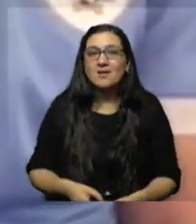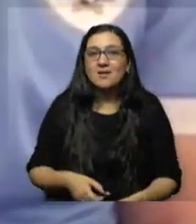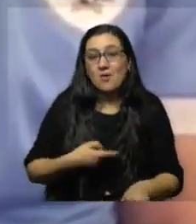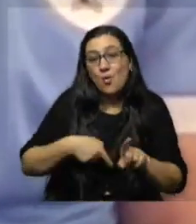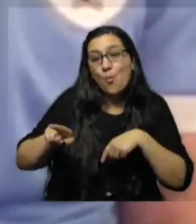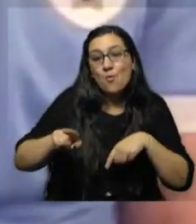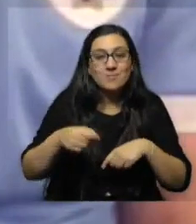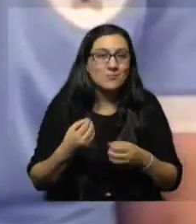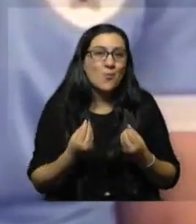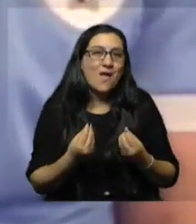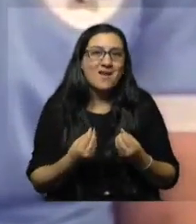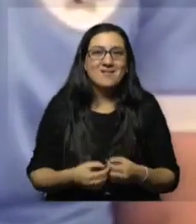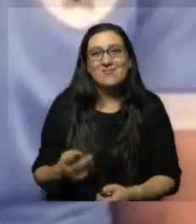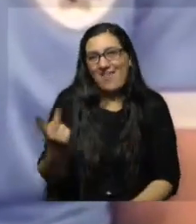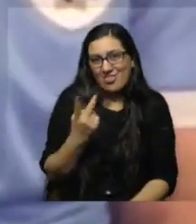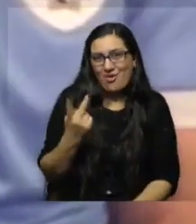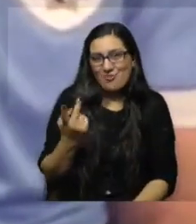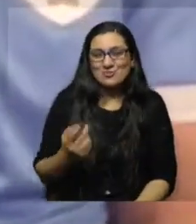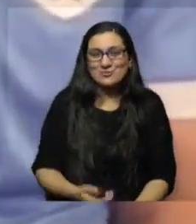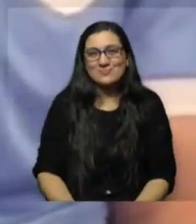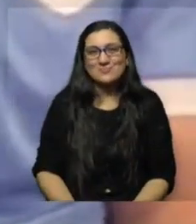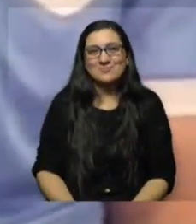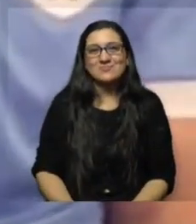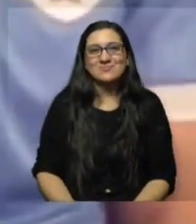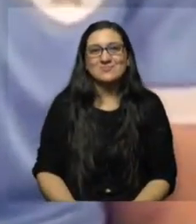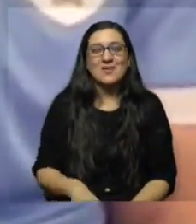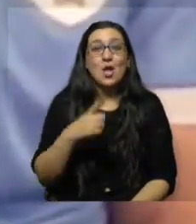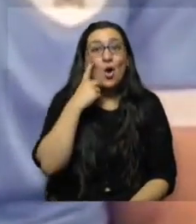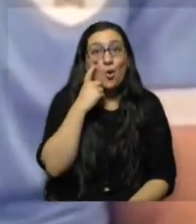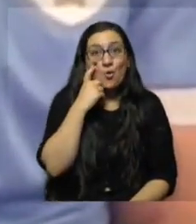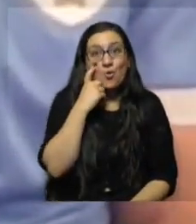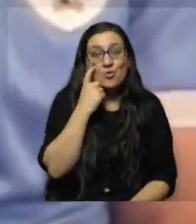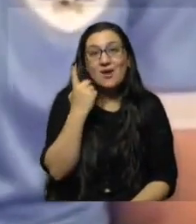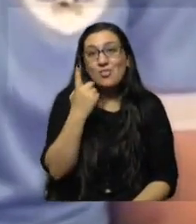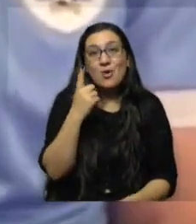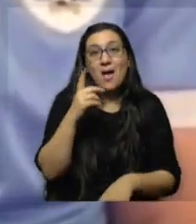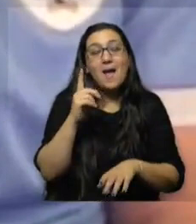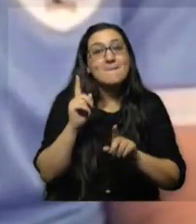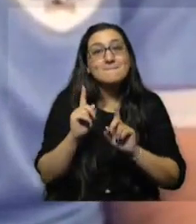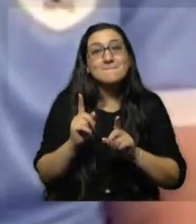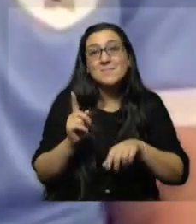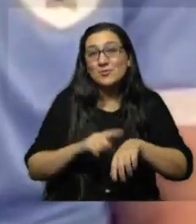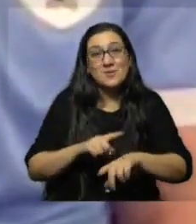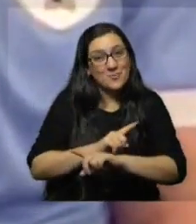Con las dos. Muy bien, espectacular. Pero ojo, no le vayan a pegar con las dos al mismo tiempo, que eso